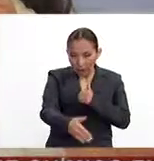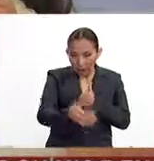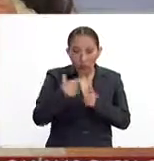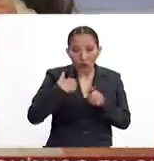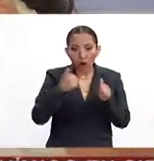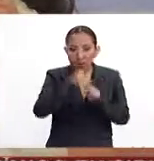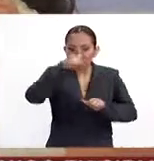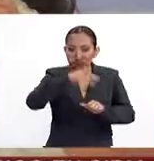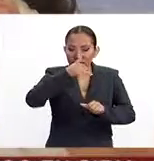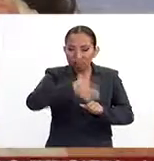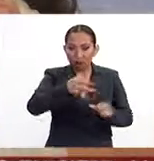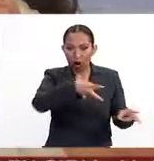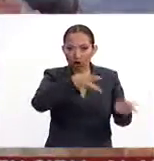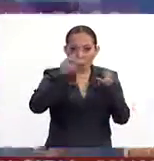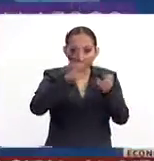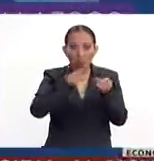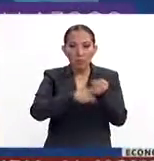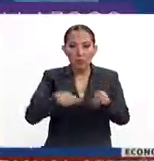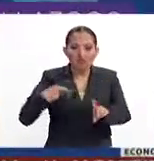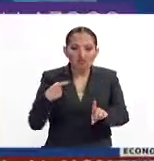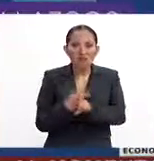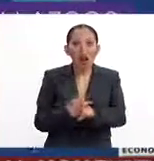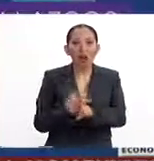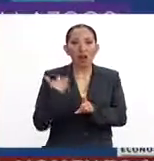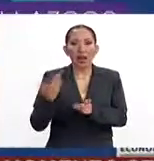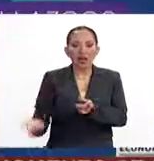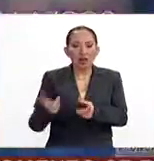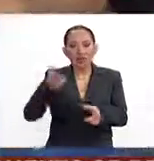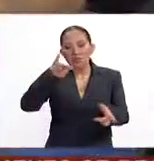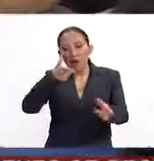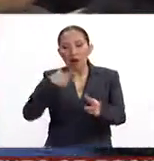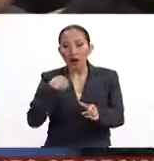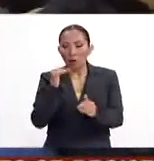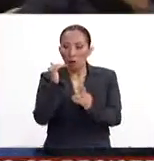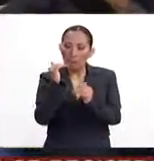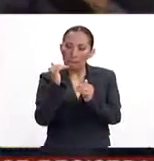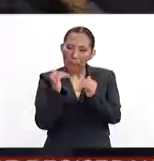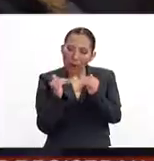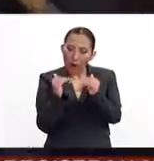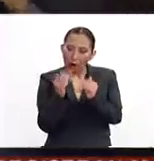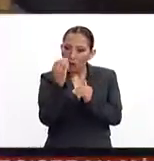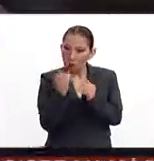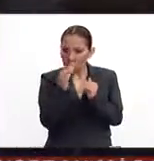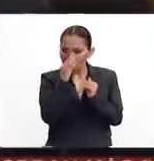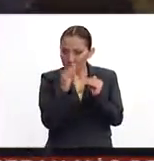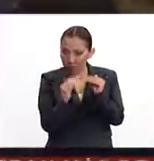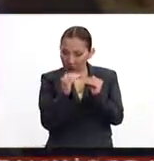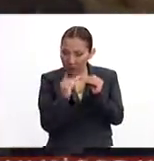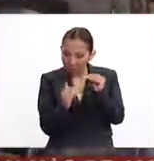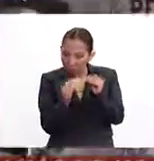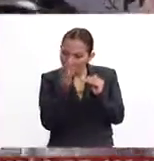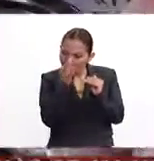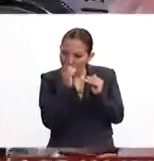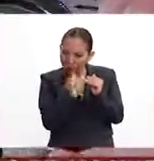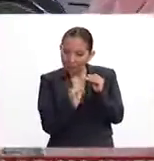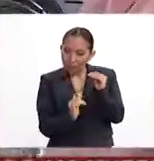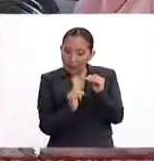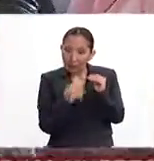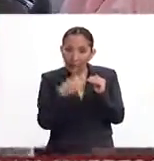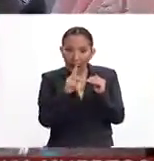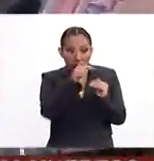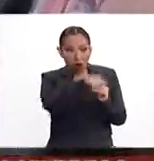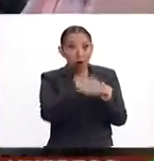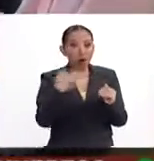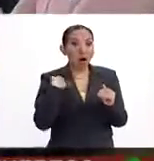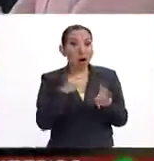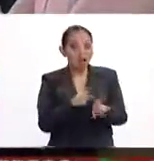con violencia, que son robo, asalto y violación, hubo una leve disminución de 9%, sin embargo, en particular en el